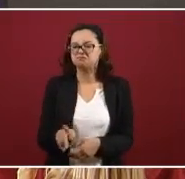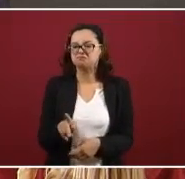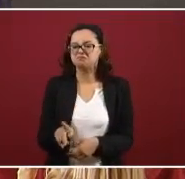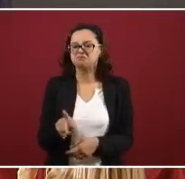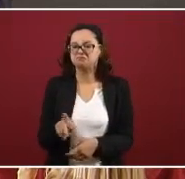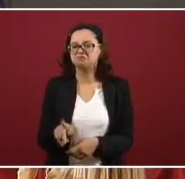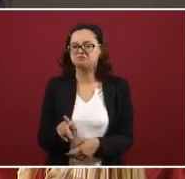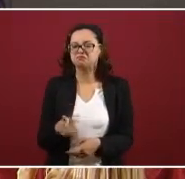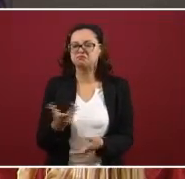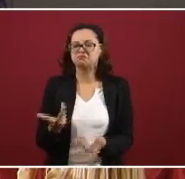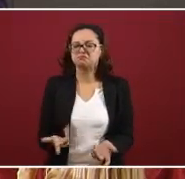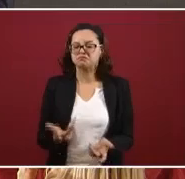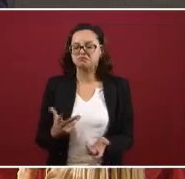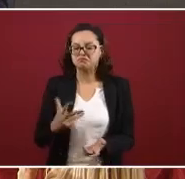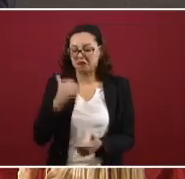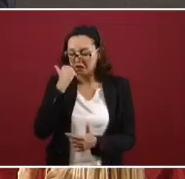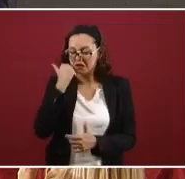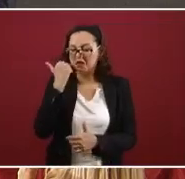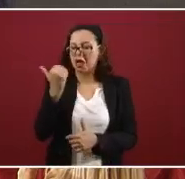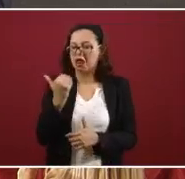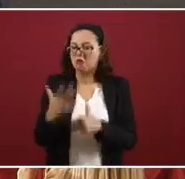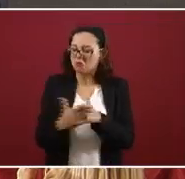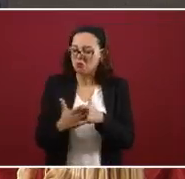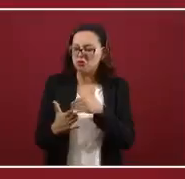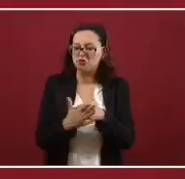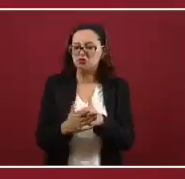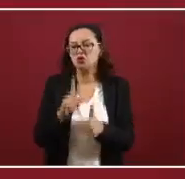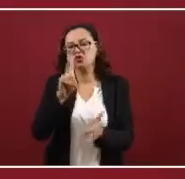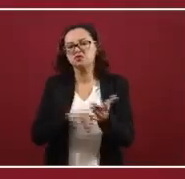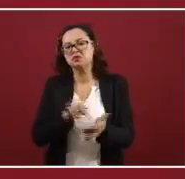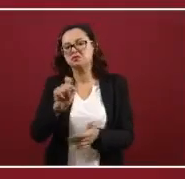encubre la intención de reelegirme en